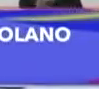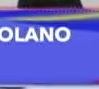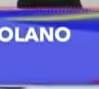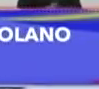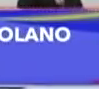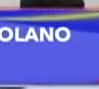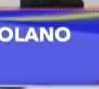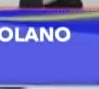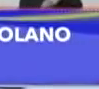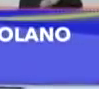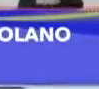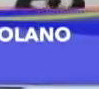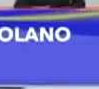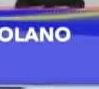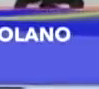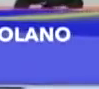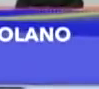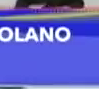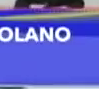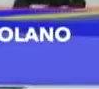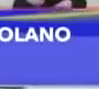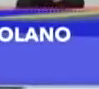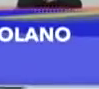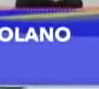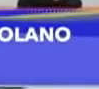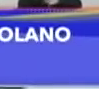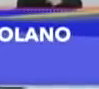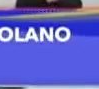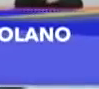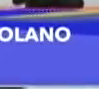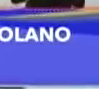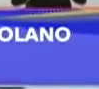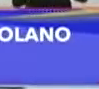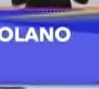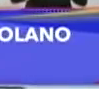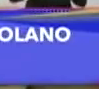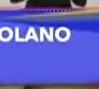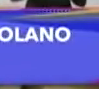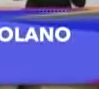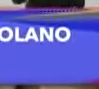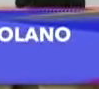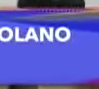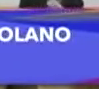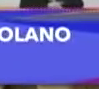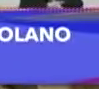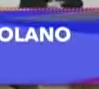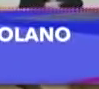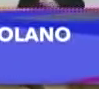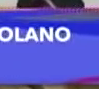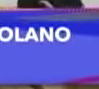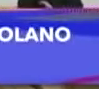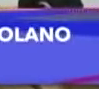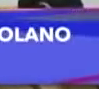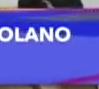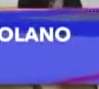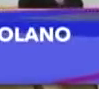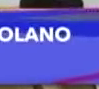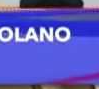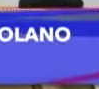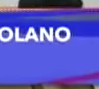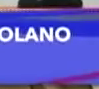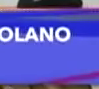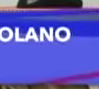de perseverancia de trabajo de creatividad de lealtad ejemplo de profesionalismo